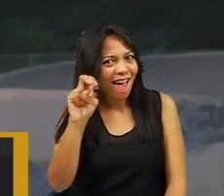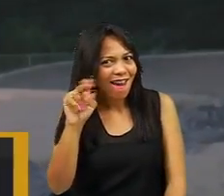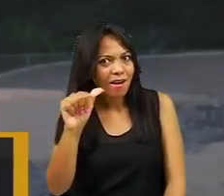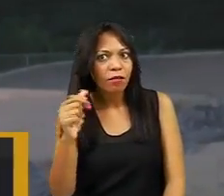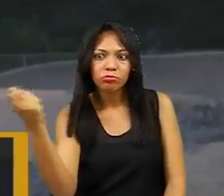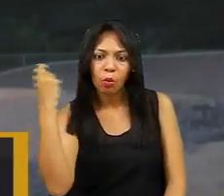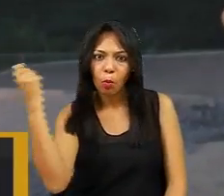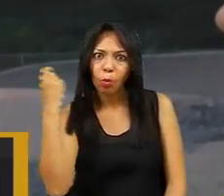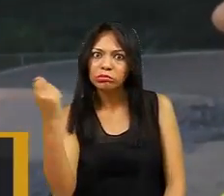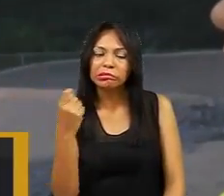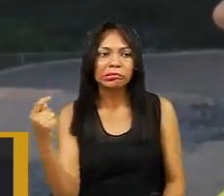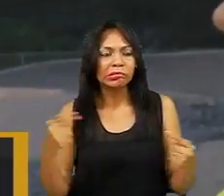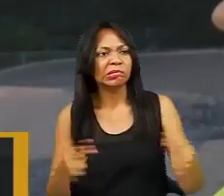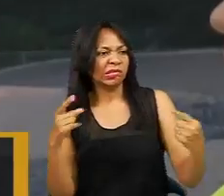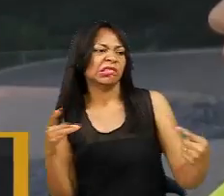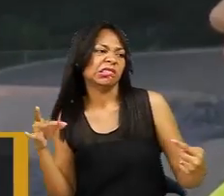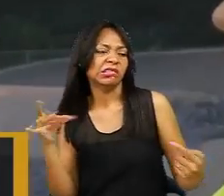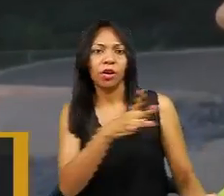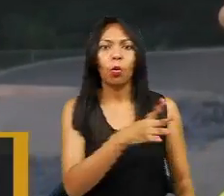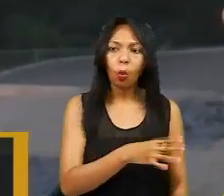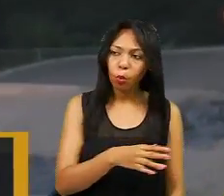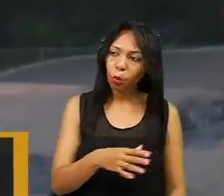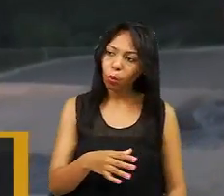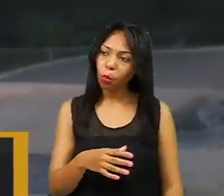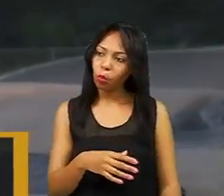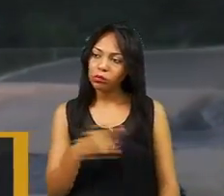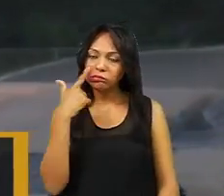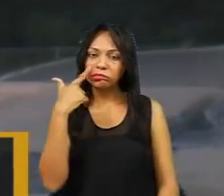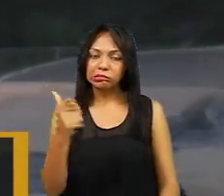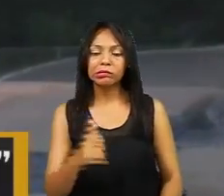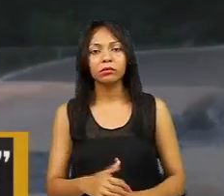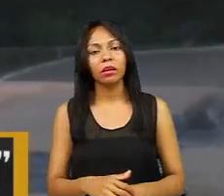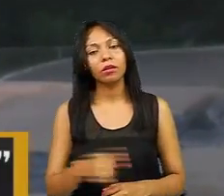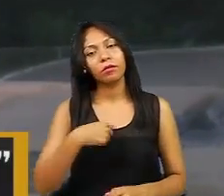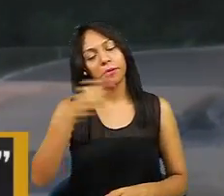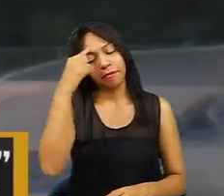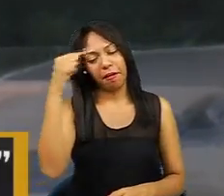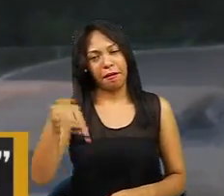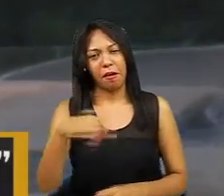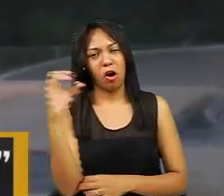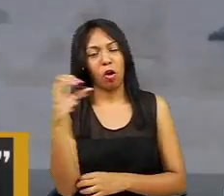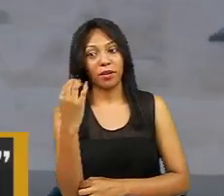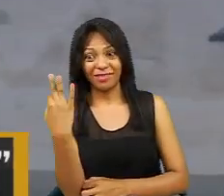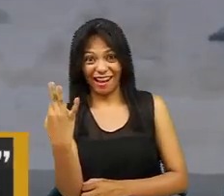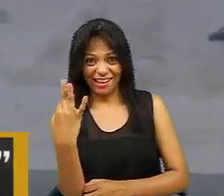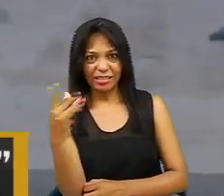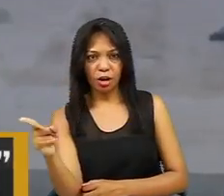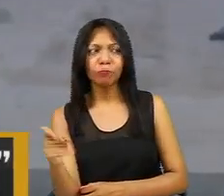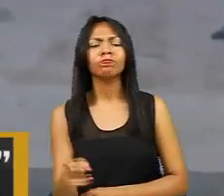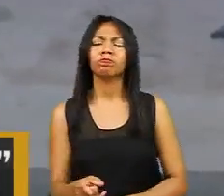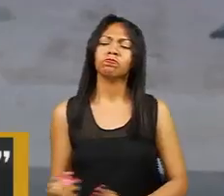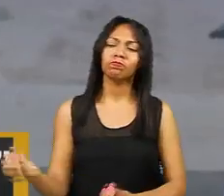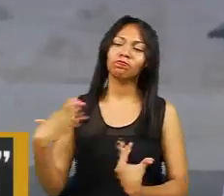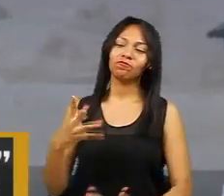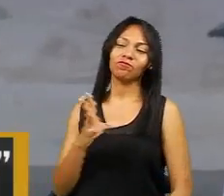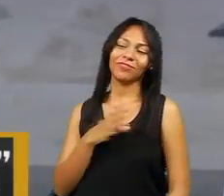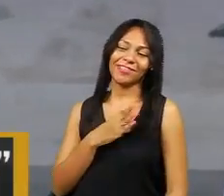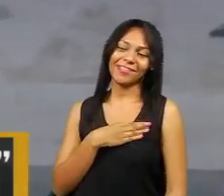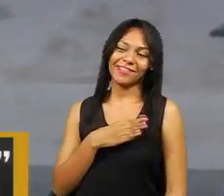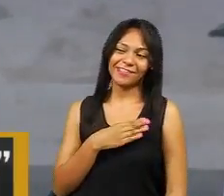ganar en Toronto, entonces yo creo que los 3 participantes que vamos a tener por Colombia nos van a dar alegría. El deportista antioqueño